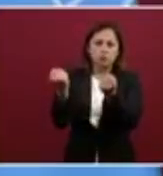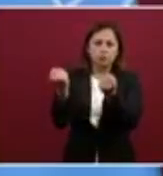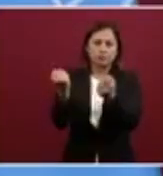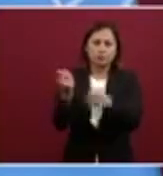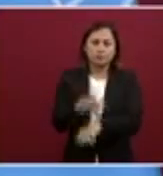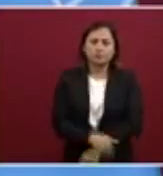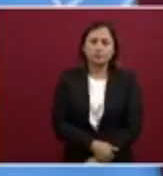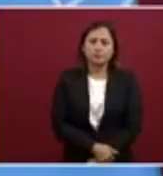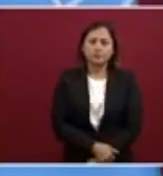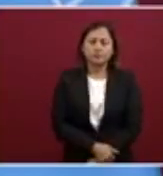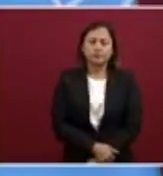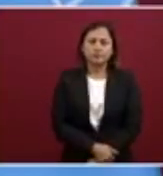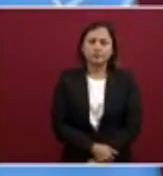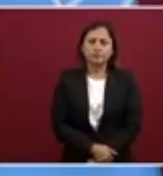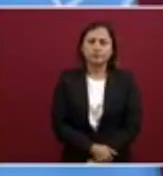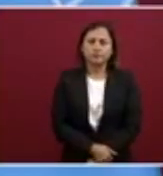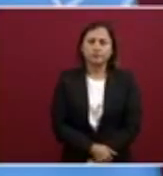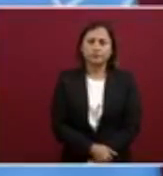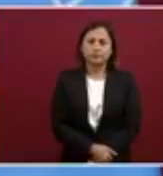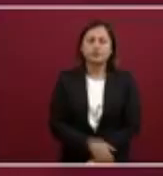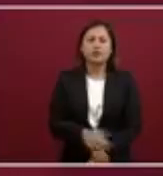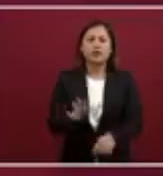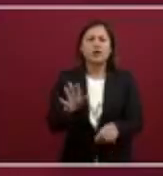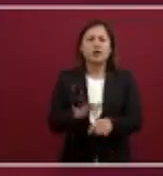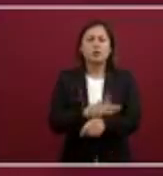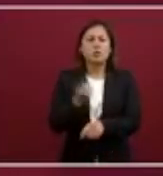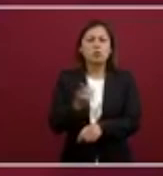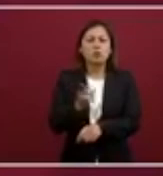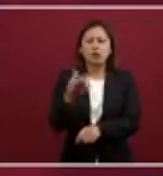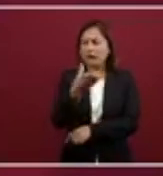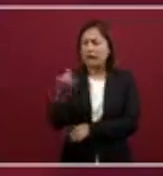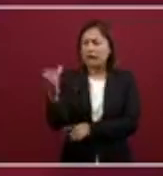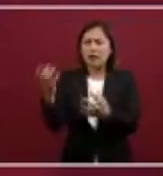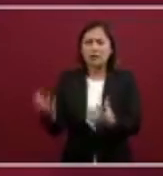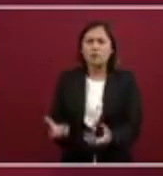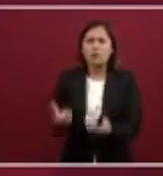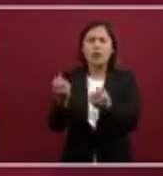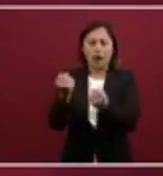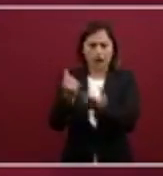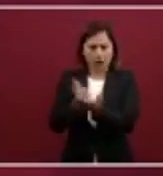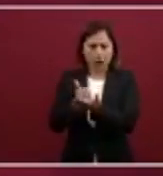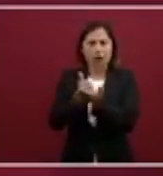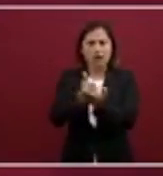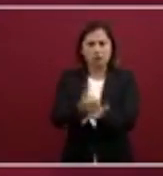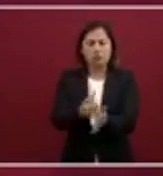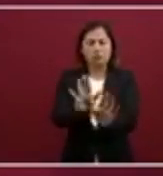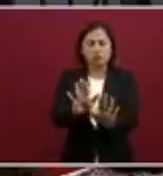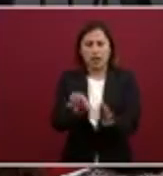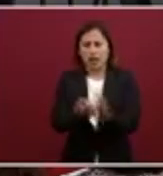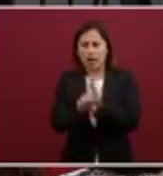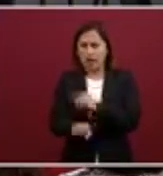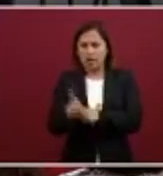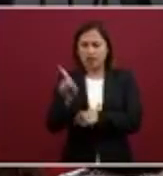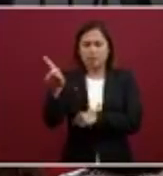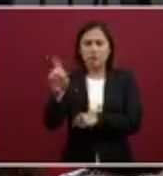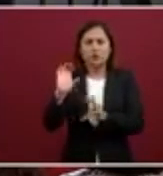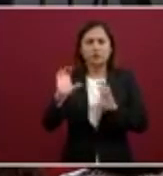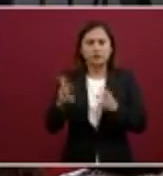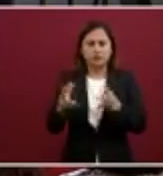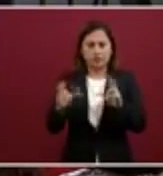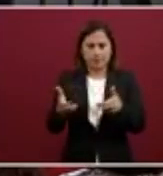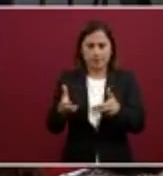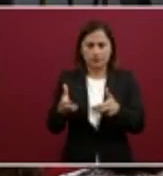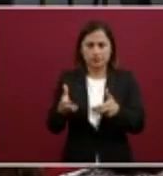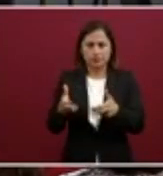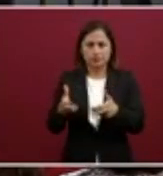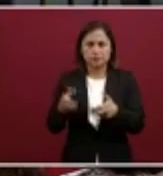que ayuda mucho. Nosotros ahora en Chiapas, que